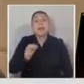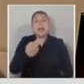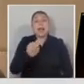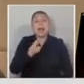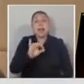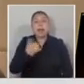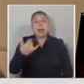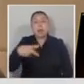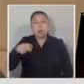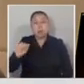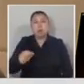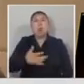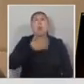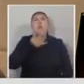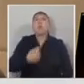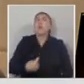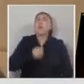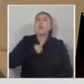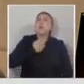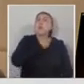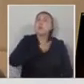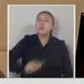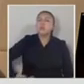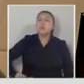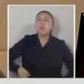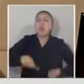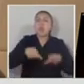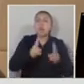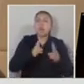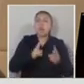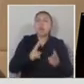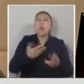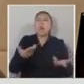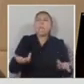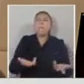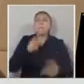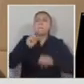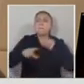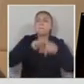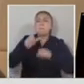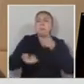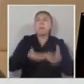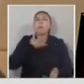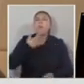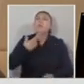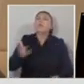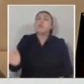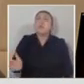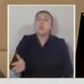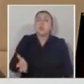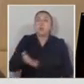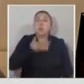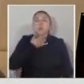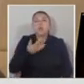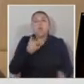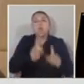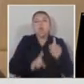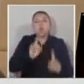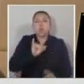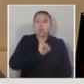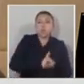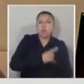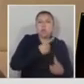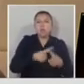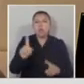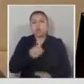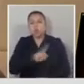yo, presidente, tener una autorización para portar armas y defenderme? ¿Por qué no? ¿Por qué algunos sí y otros no?